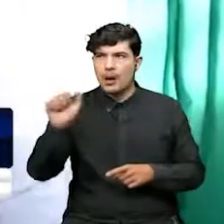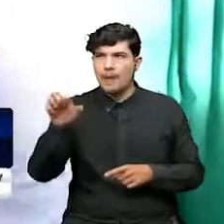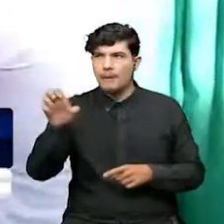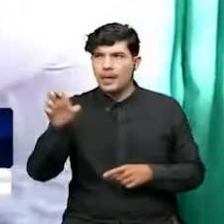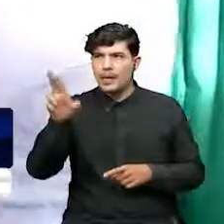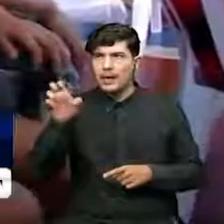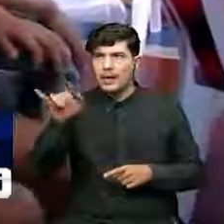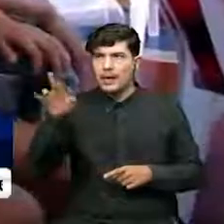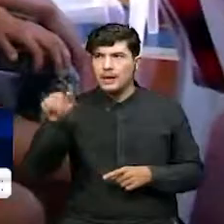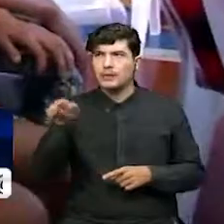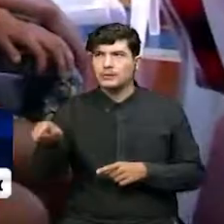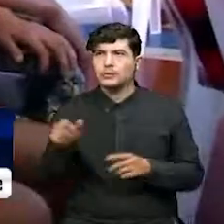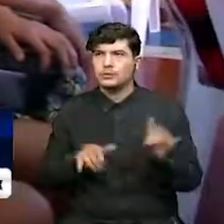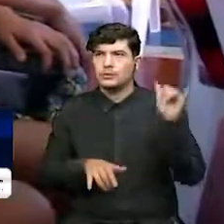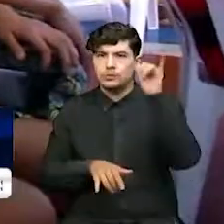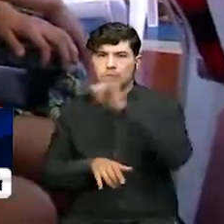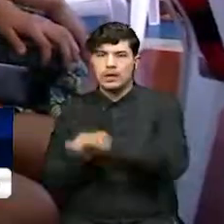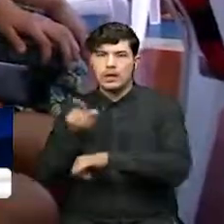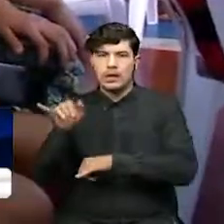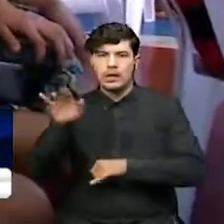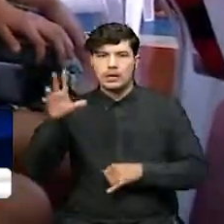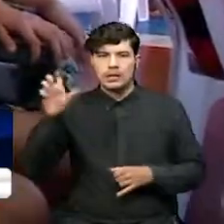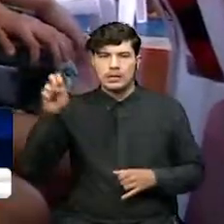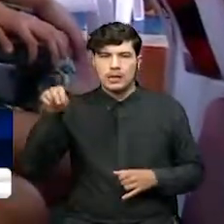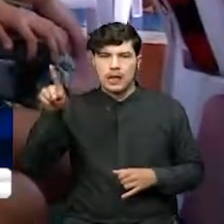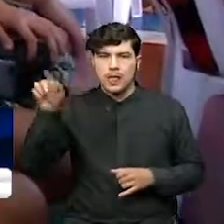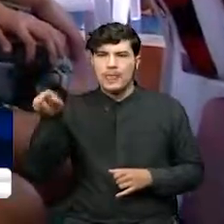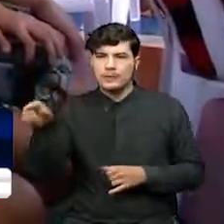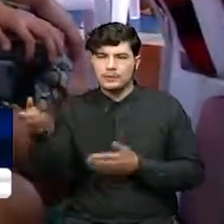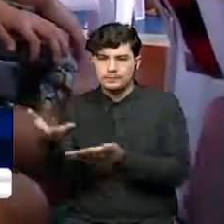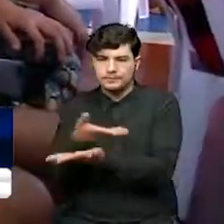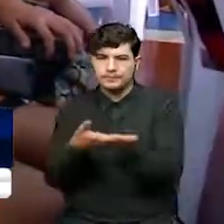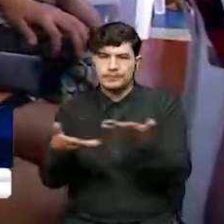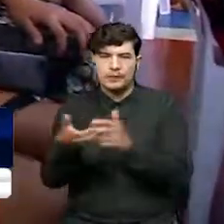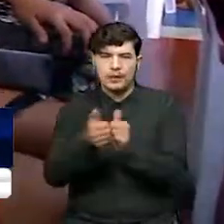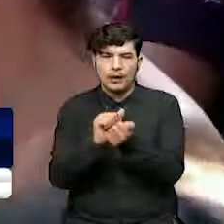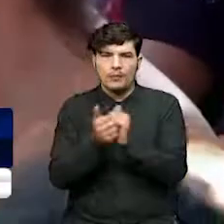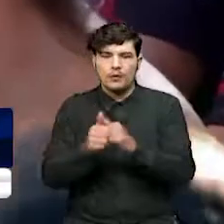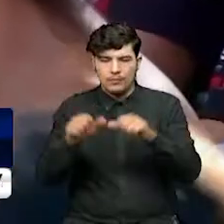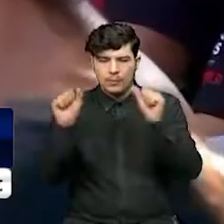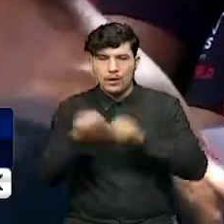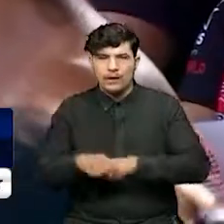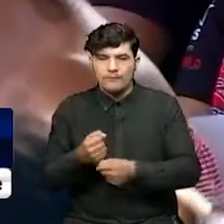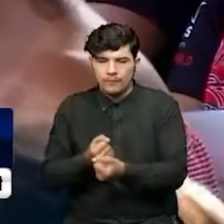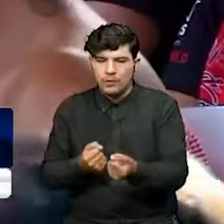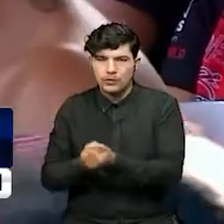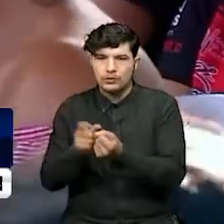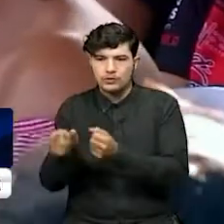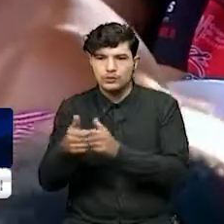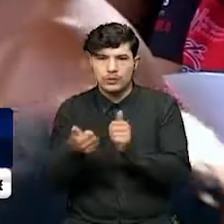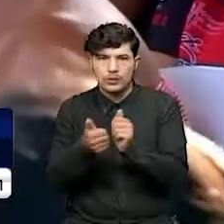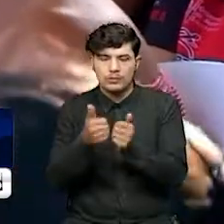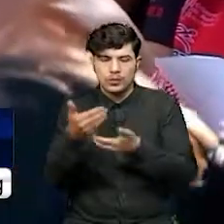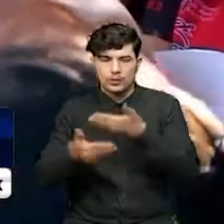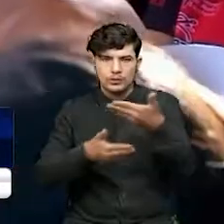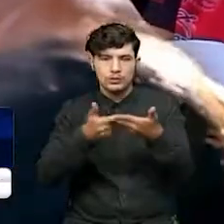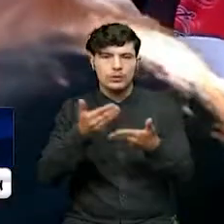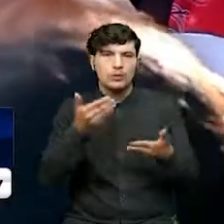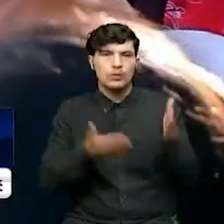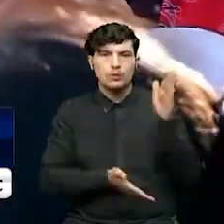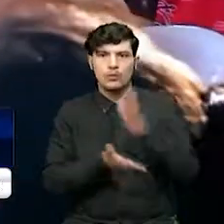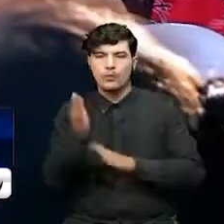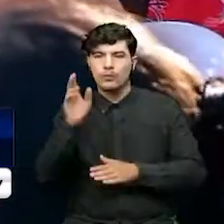a irlanda a un intercambio deportivo y cultural que permitirá fortalecer sus procesos las deportistas partirán el